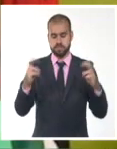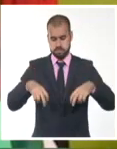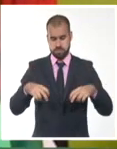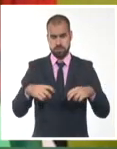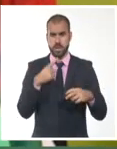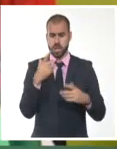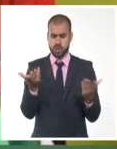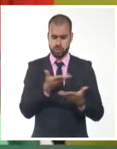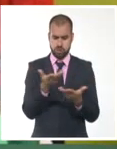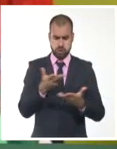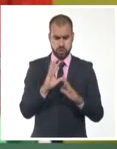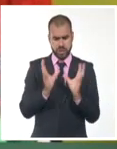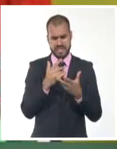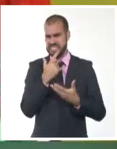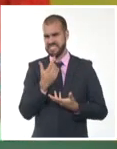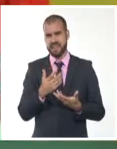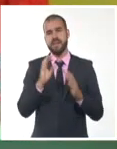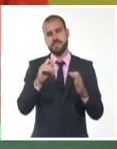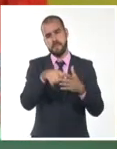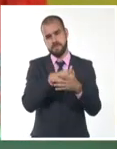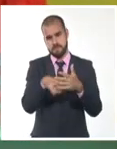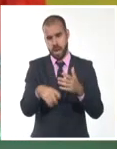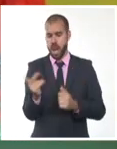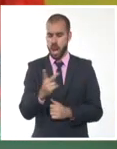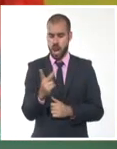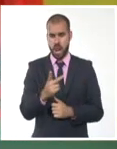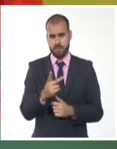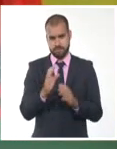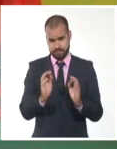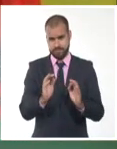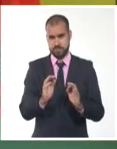ambos gobiernos forma parte de la agenda bilateral,